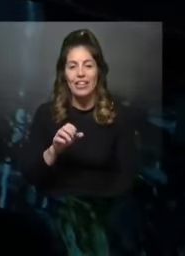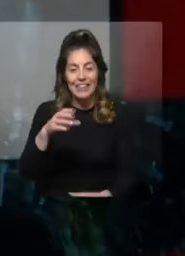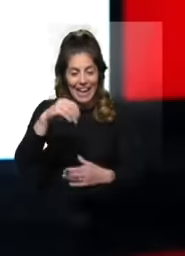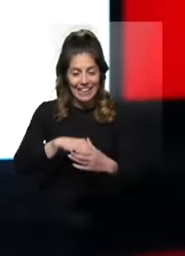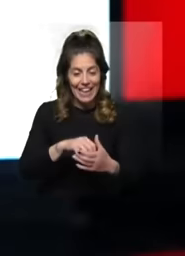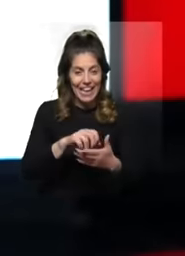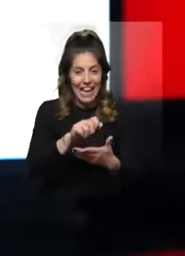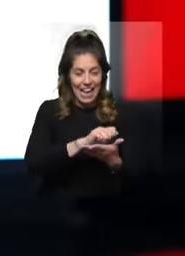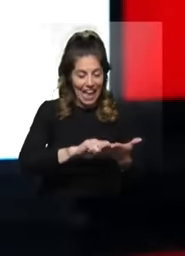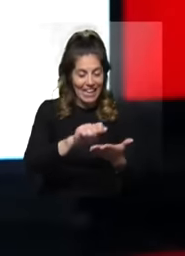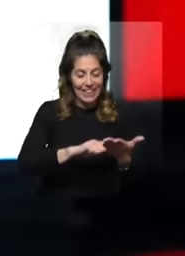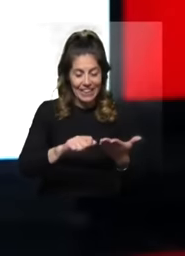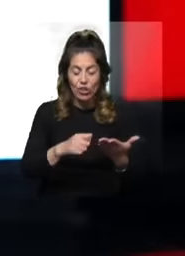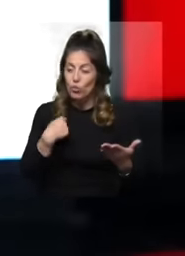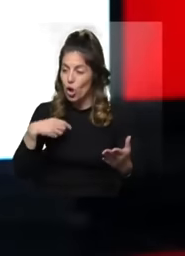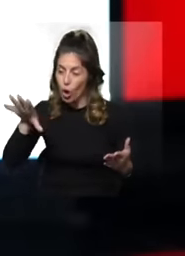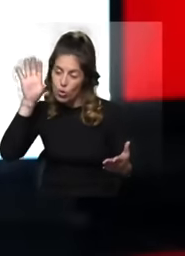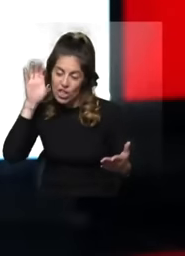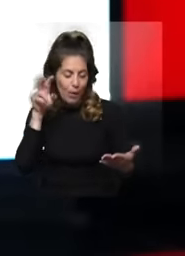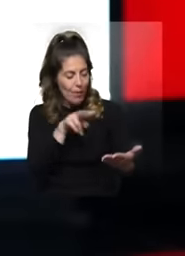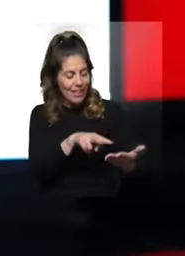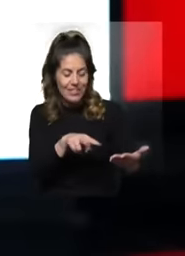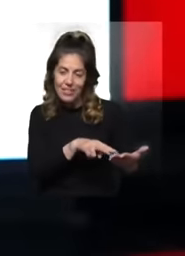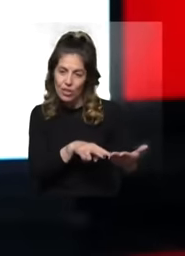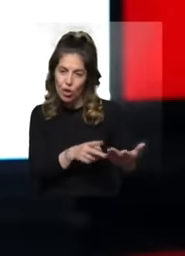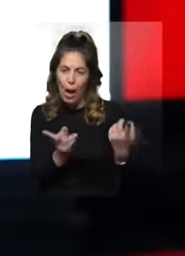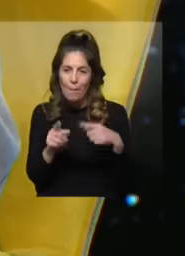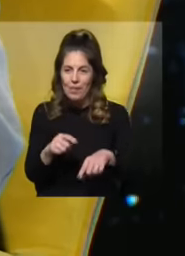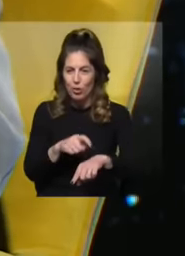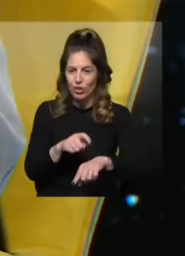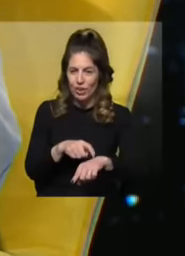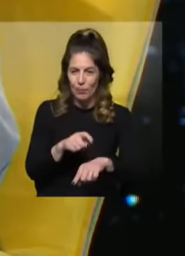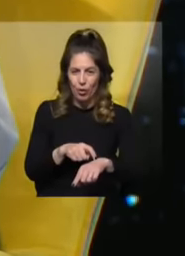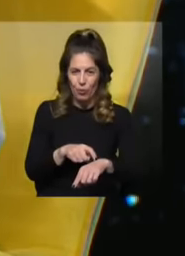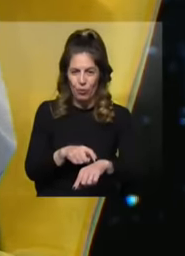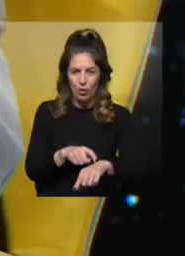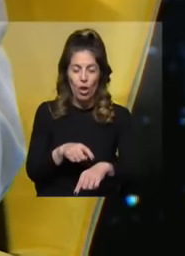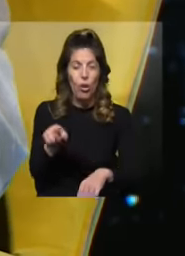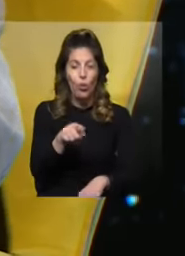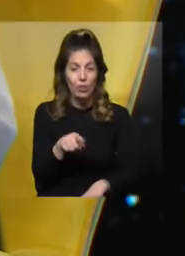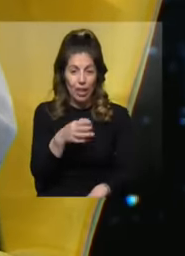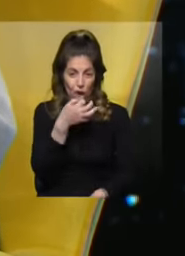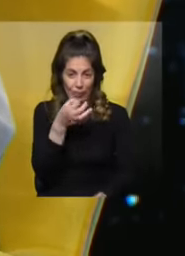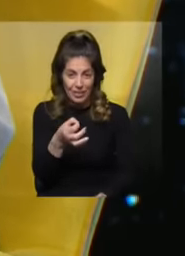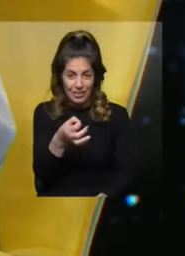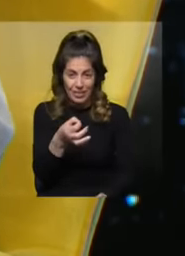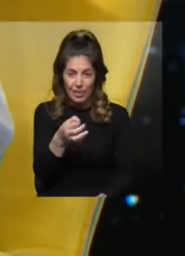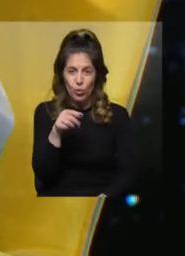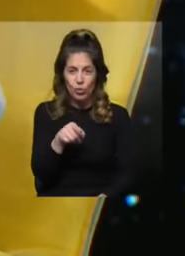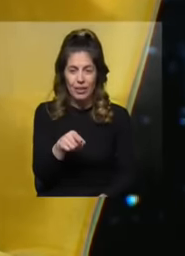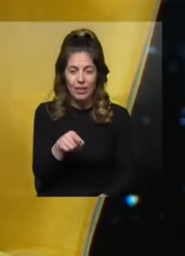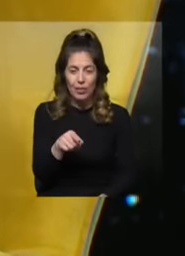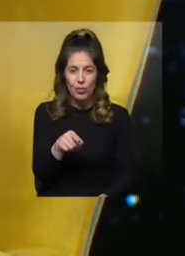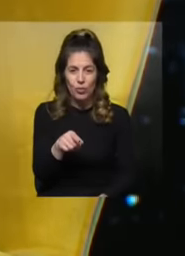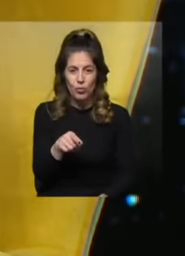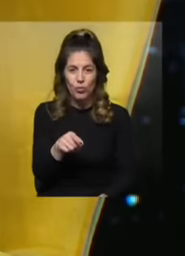e iba siguiendo la canción con las letras, ¿no? Uh-huh. Ahí ustedes, de lo que vos me estás diciendo, de alguna manera, ahí, de alguna manera